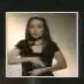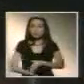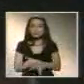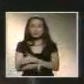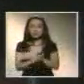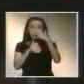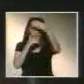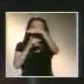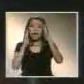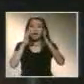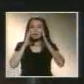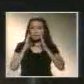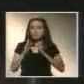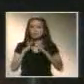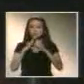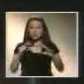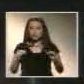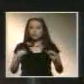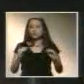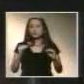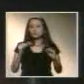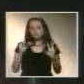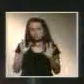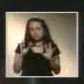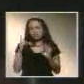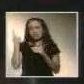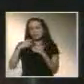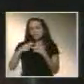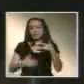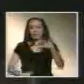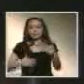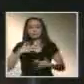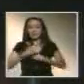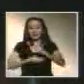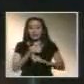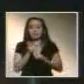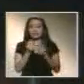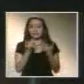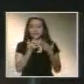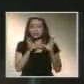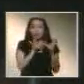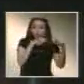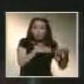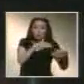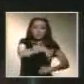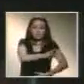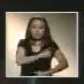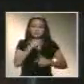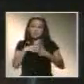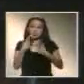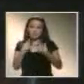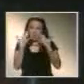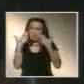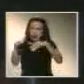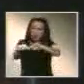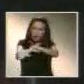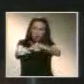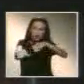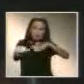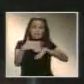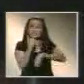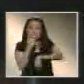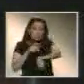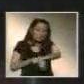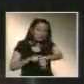a lo que es esta situación y las próximas acciones del sector universitario. De momento, pues la cola regular ya se acerca a la llamada hora